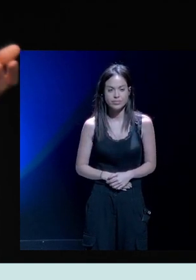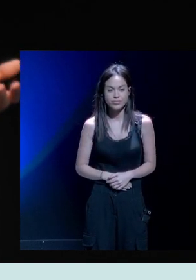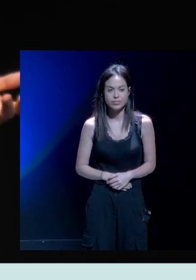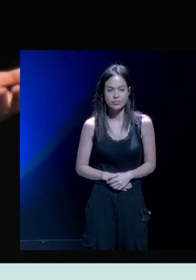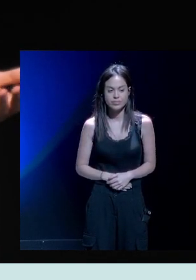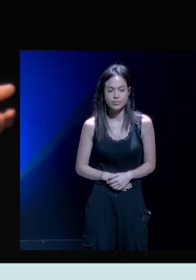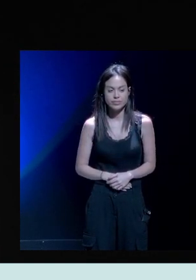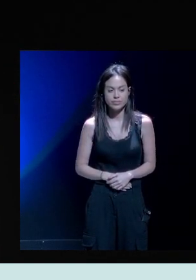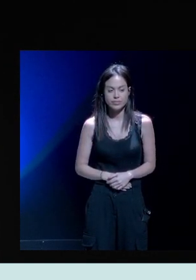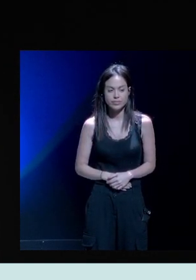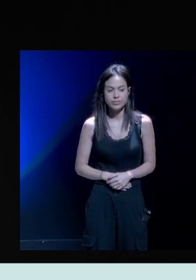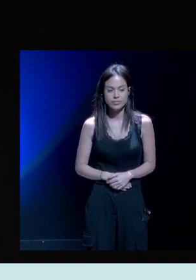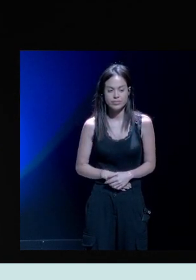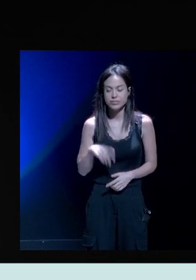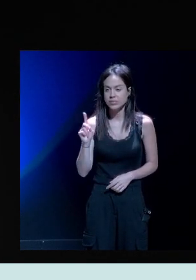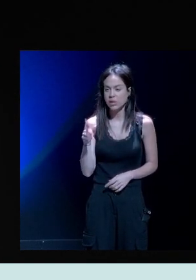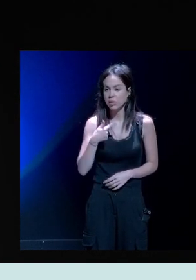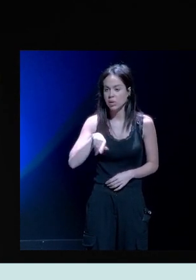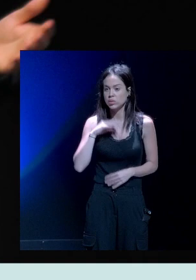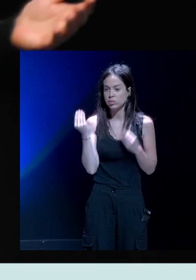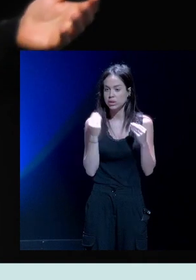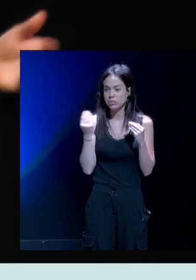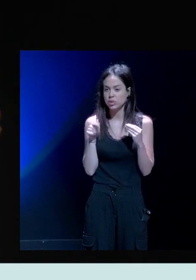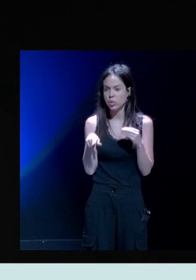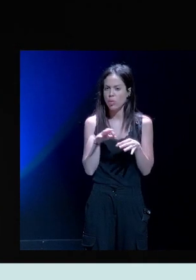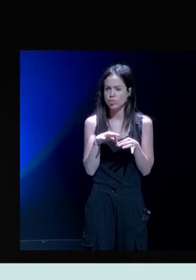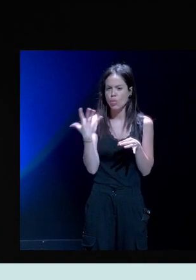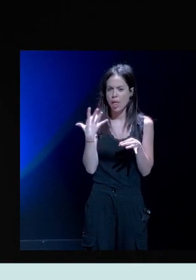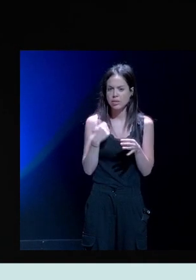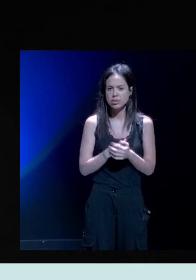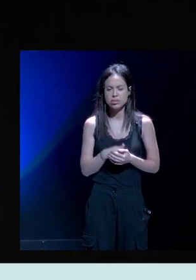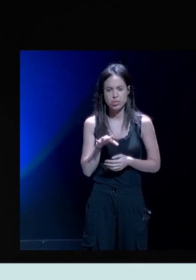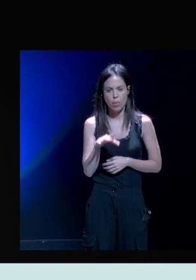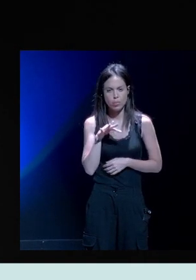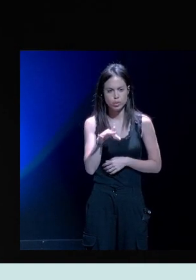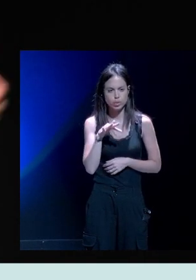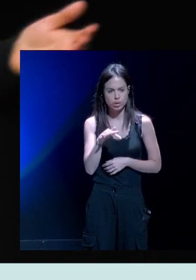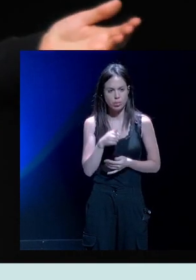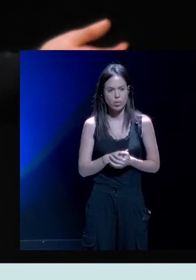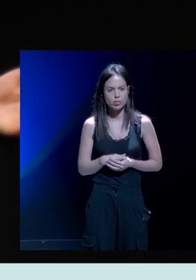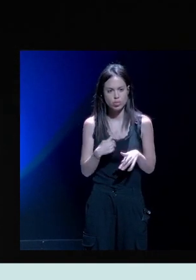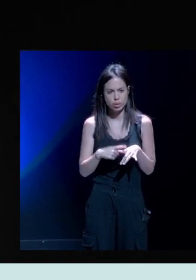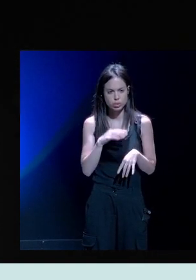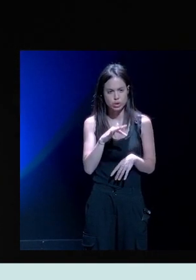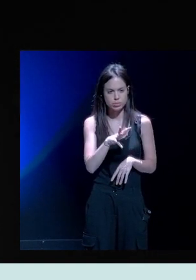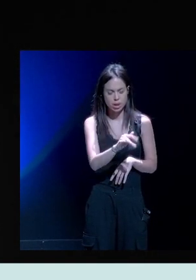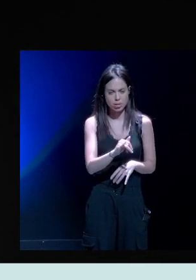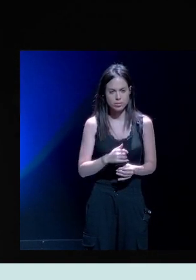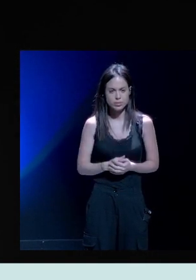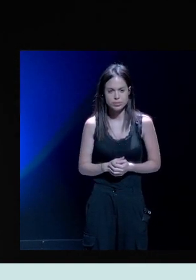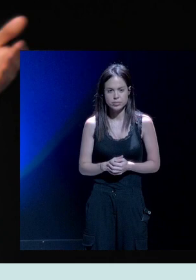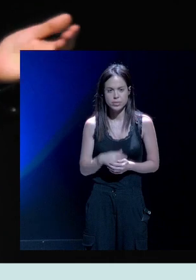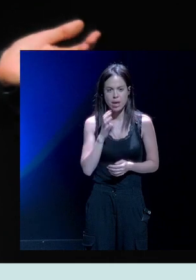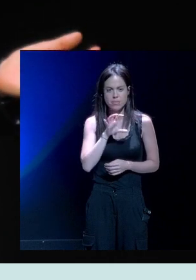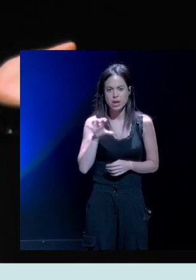Podemos ver esto como una suerte, una baza, un efecto positivo. Hay efectos positivos, además, en muchos